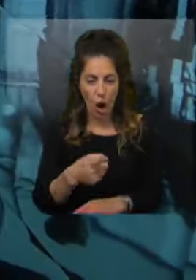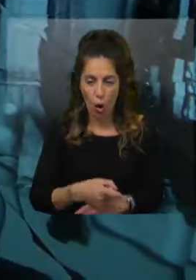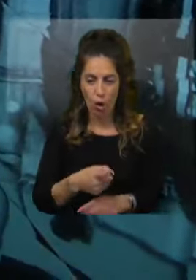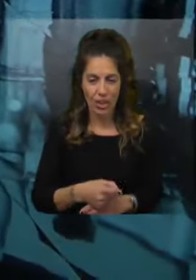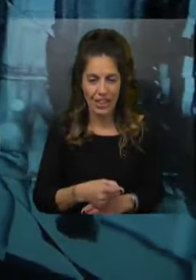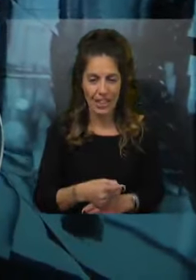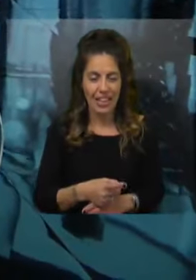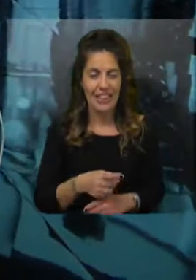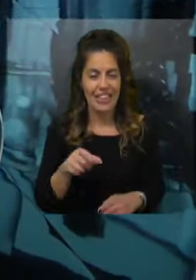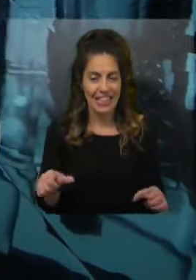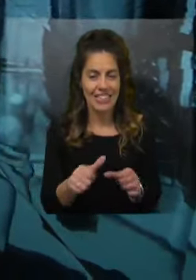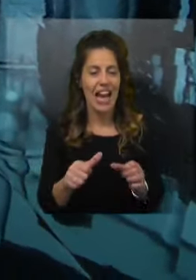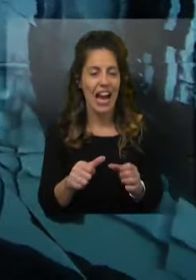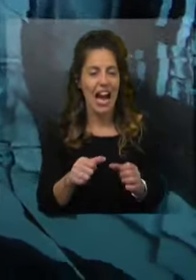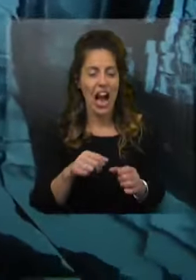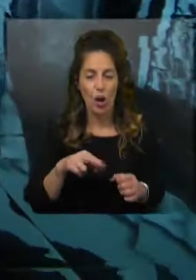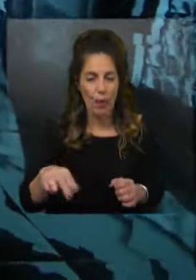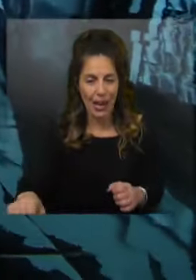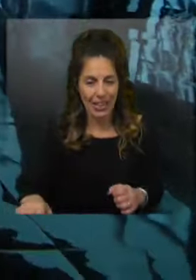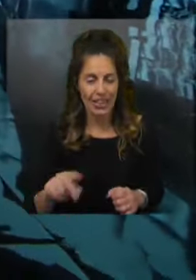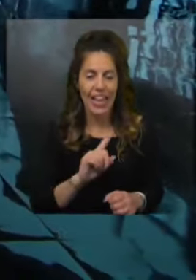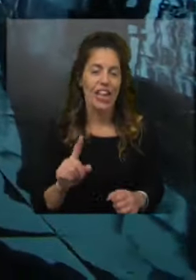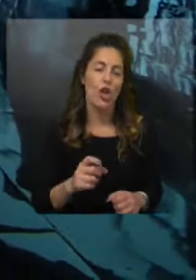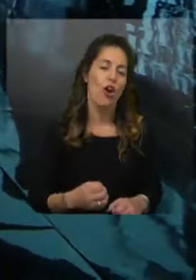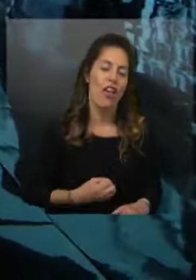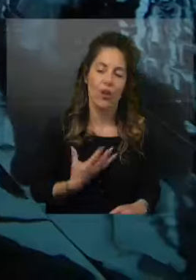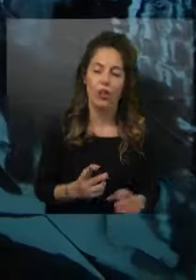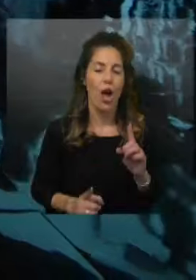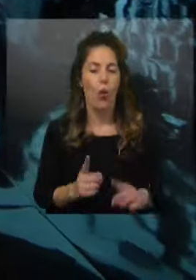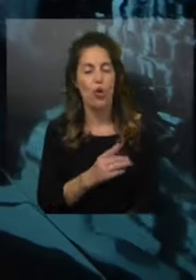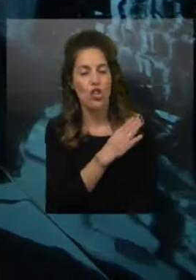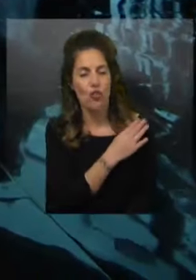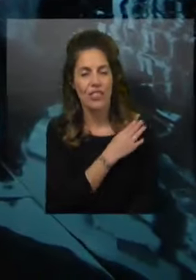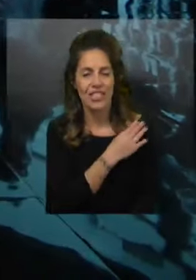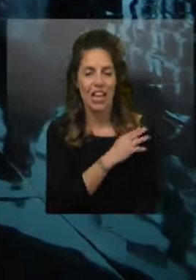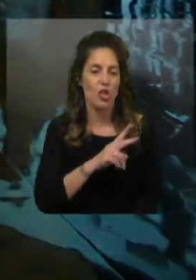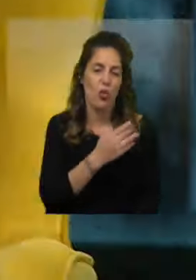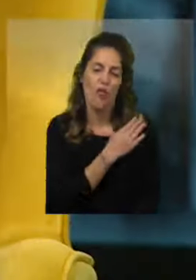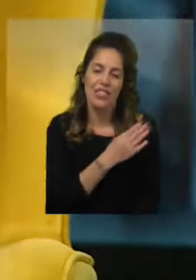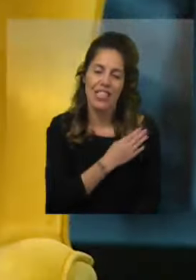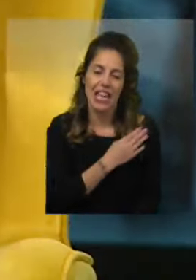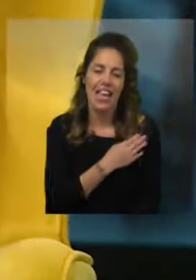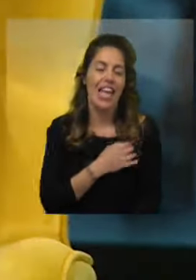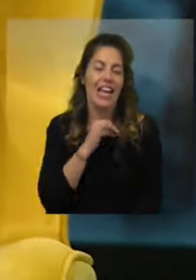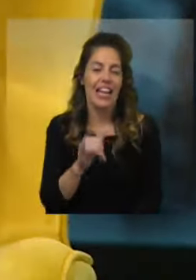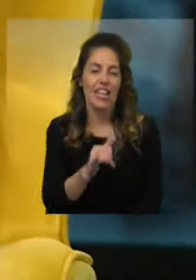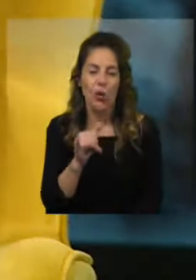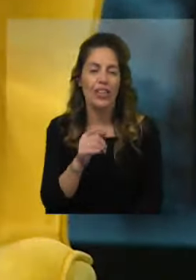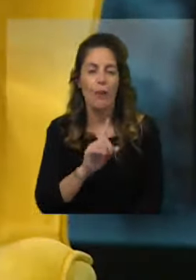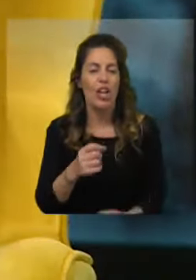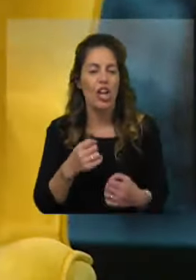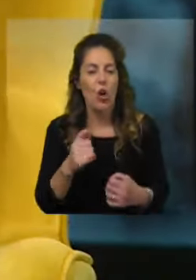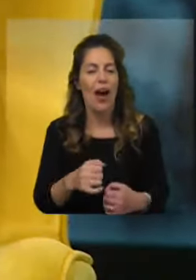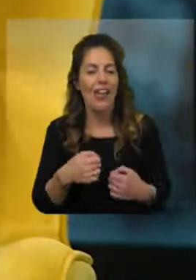sistematicos Y no quede en el voluntarismo de algunos oficiales algunos suboficiales que fueron y que te trasladan pero que no hay algo